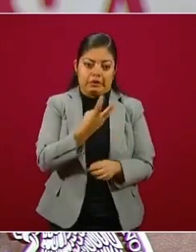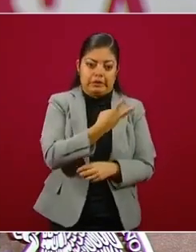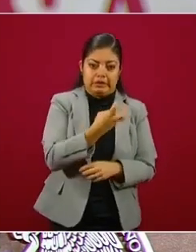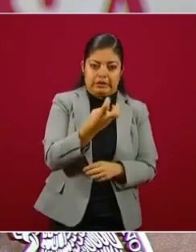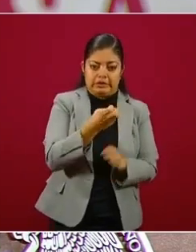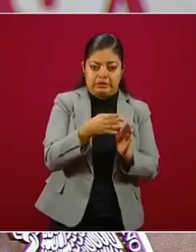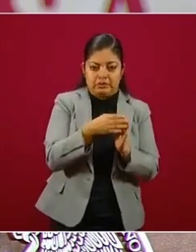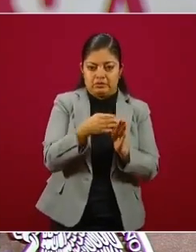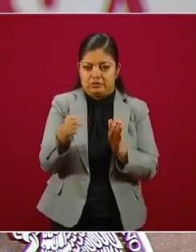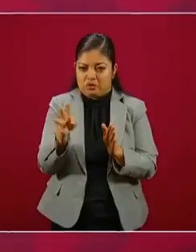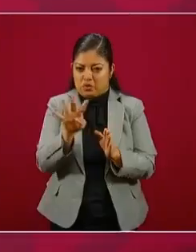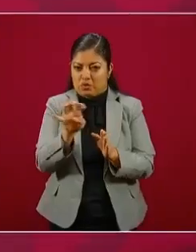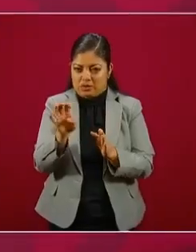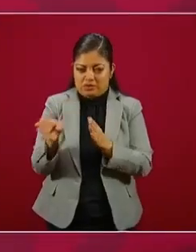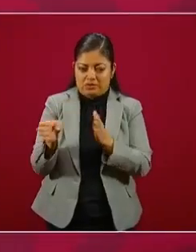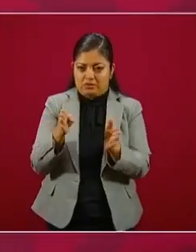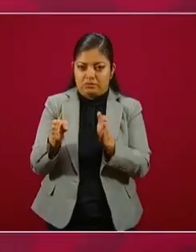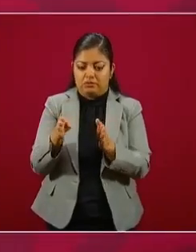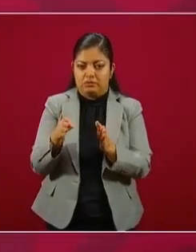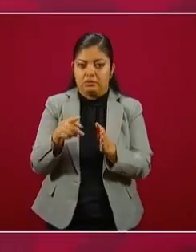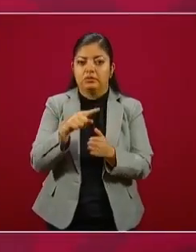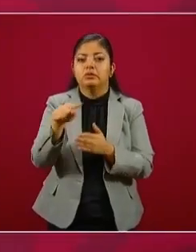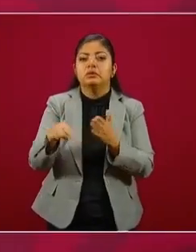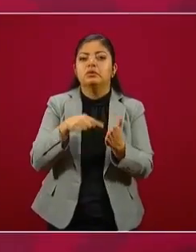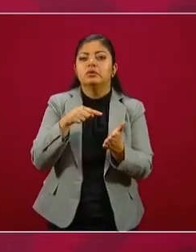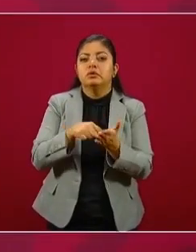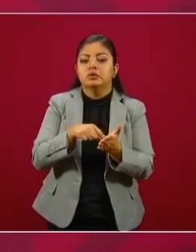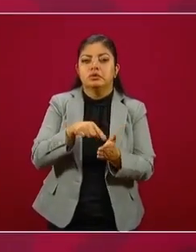son municipios de Oaxaca.